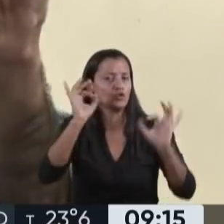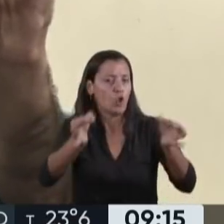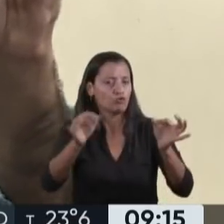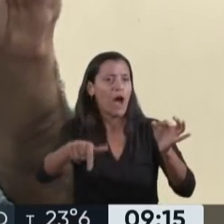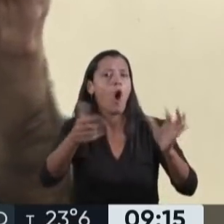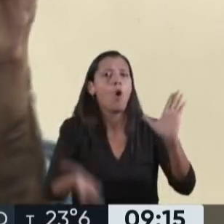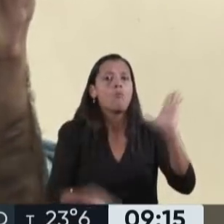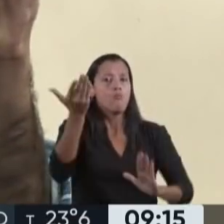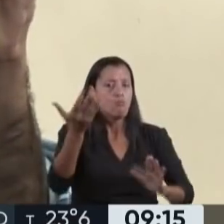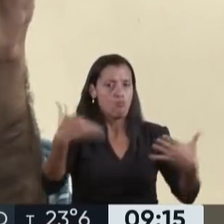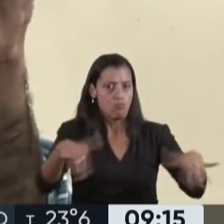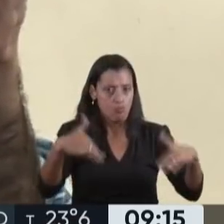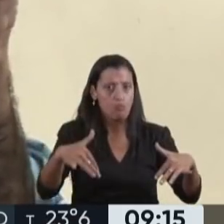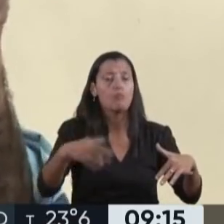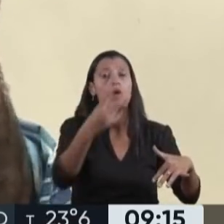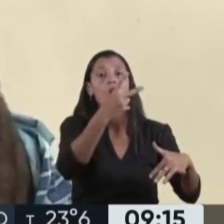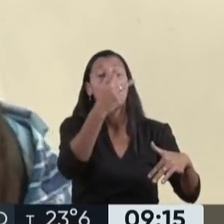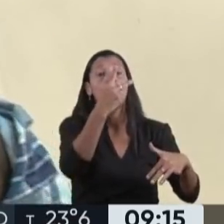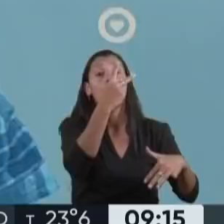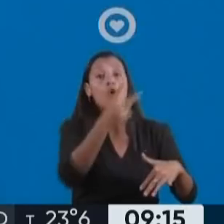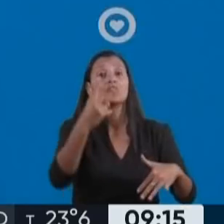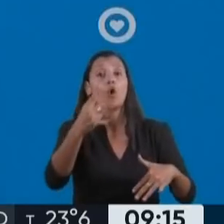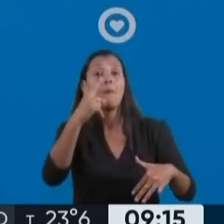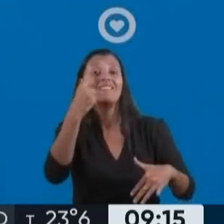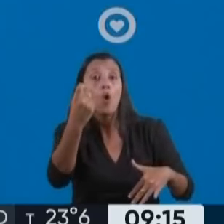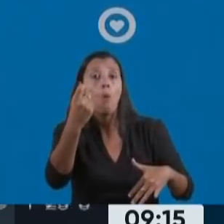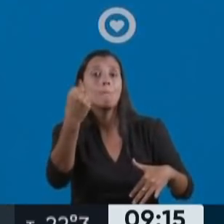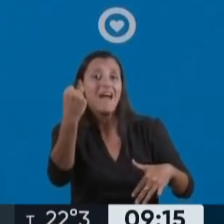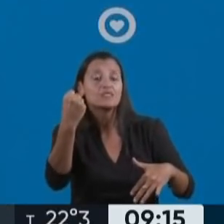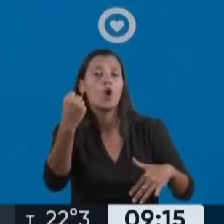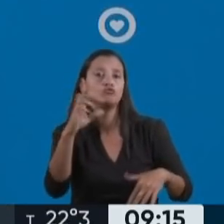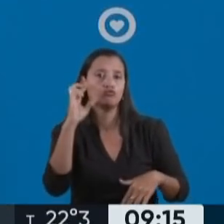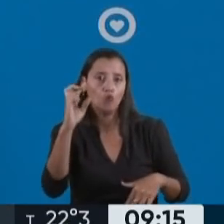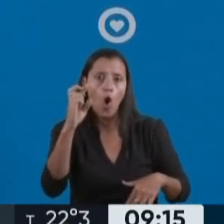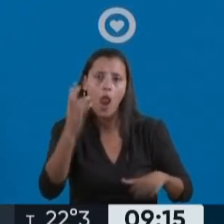como un mercado marginal de 221 pesos del valor del dólar blue?